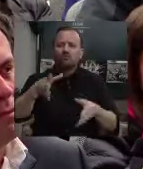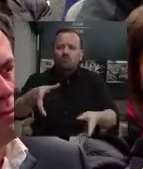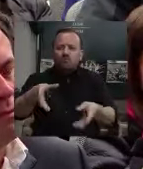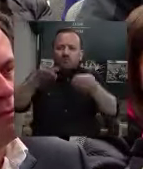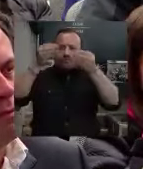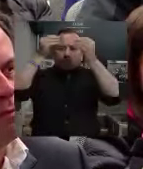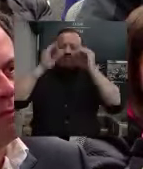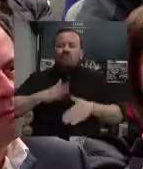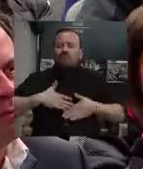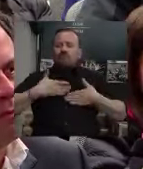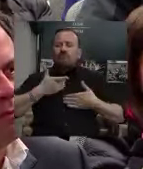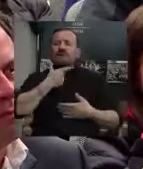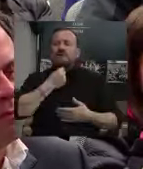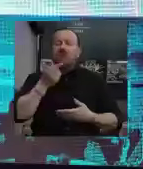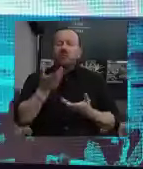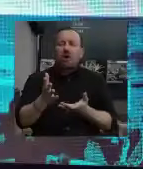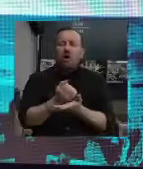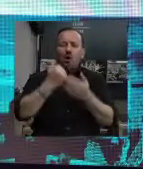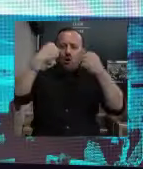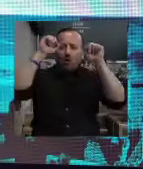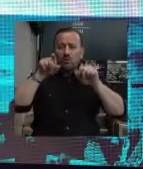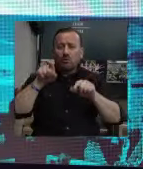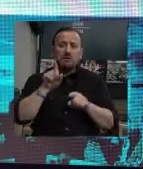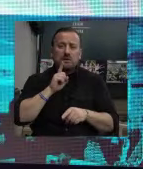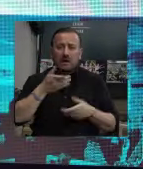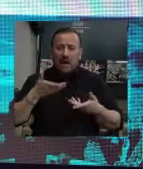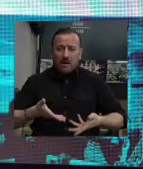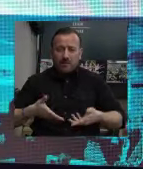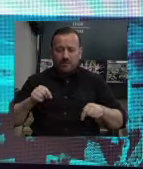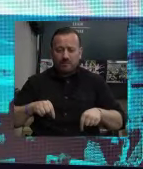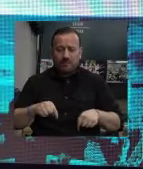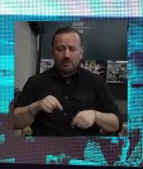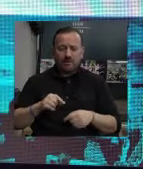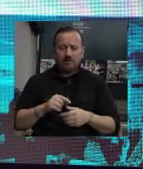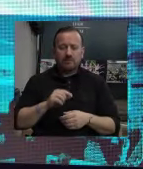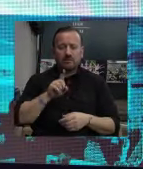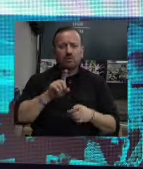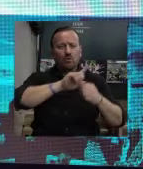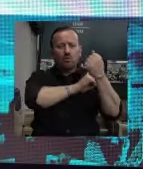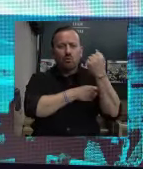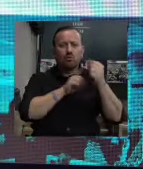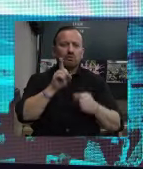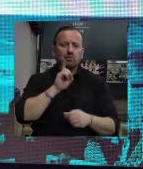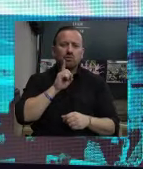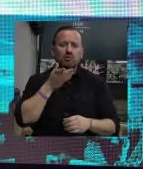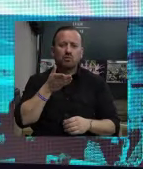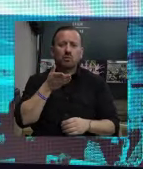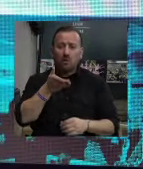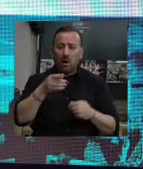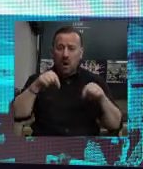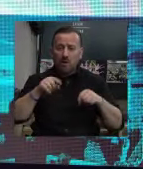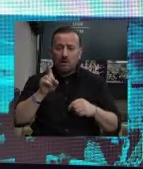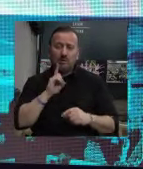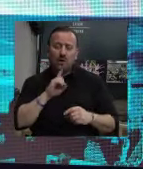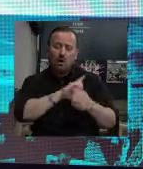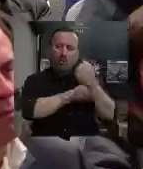su querer para poder lograrlo porque que usted está aquí y haya estado en toas estas partes es el poder que usted tuvo y ahora que usted el poder que